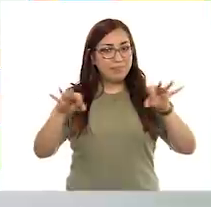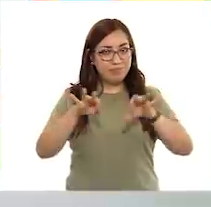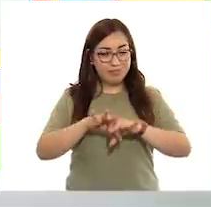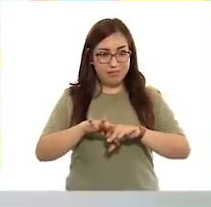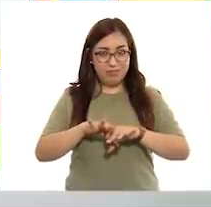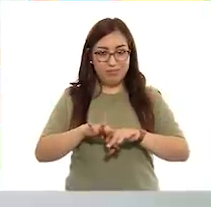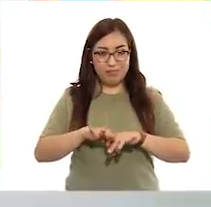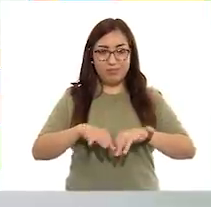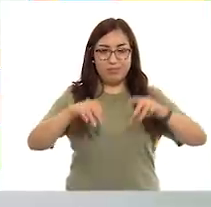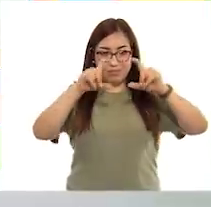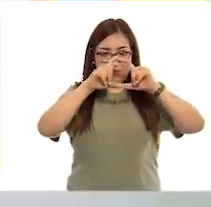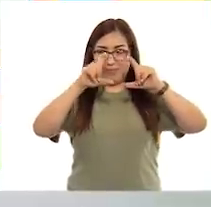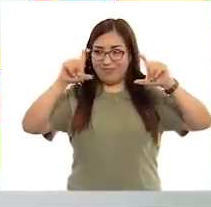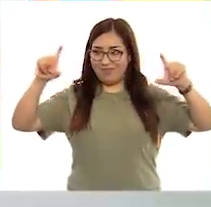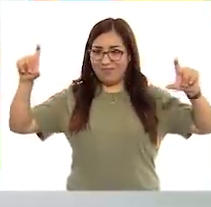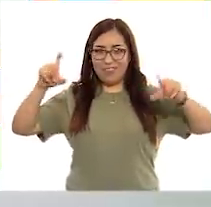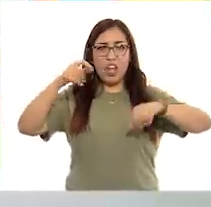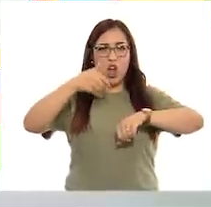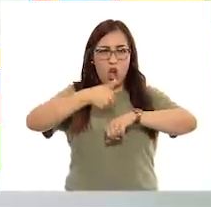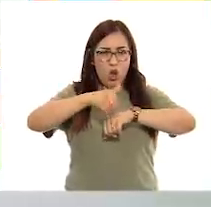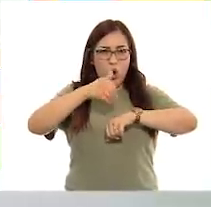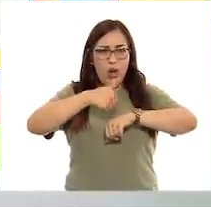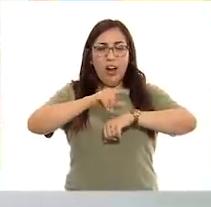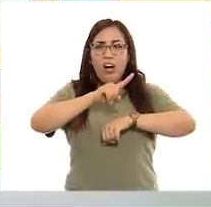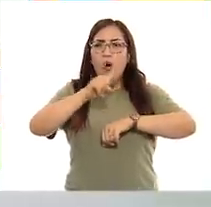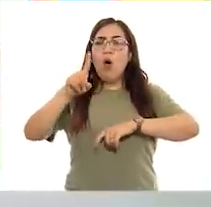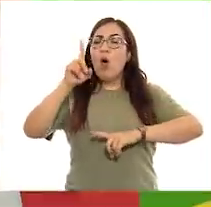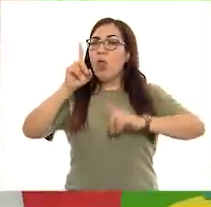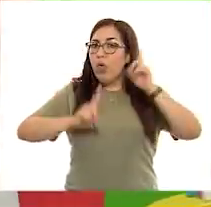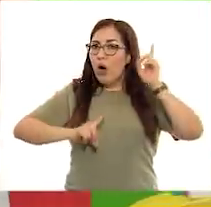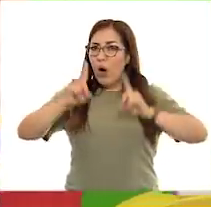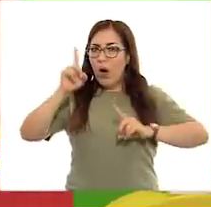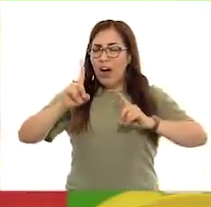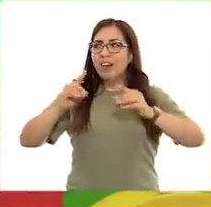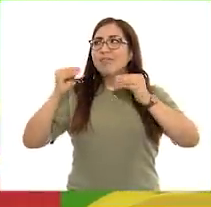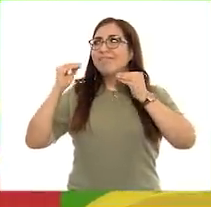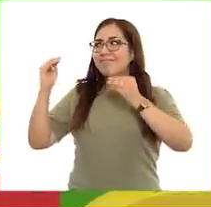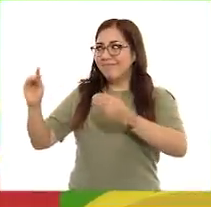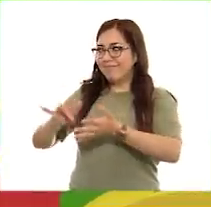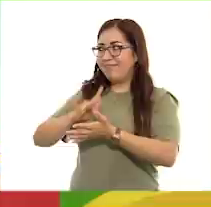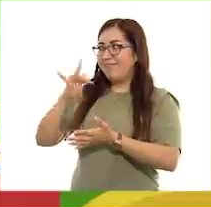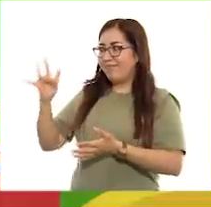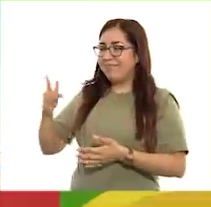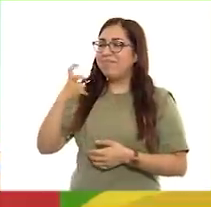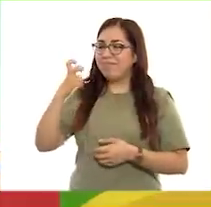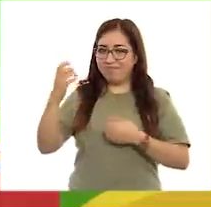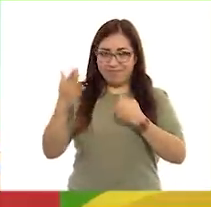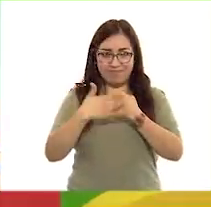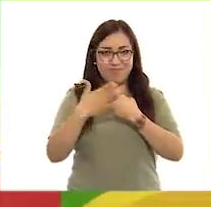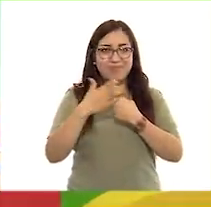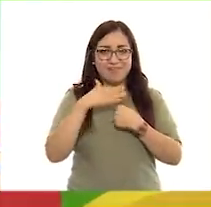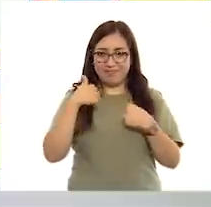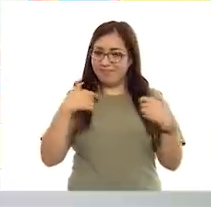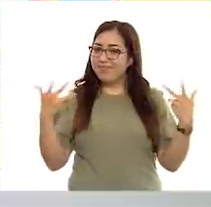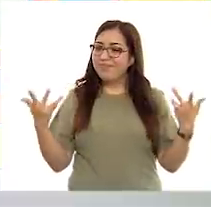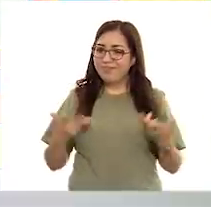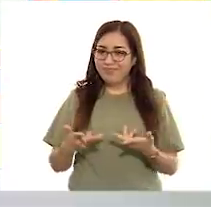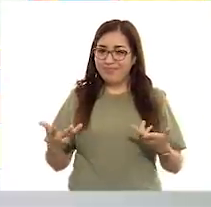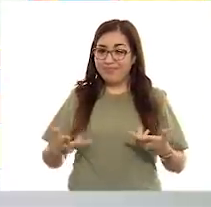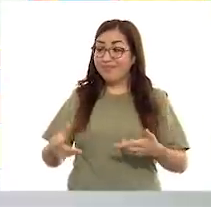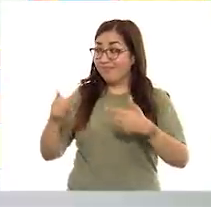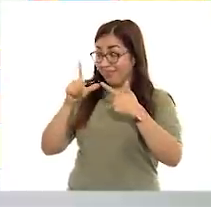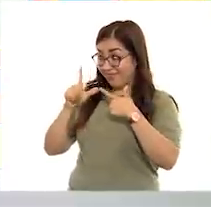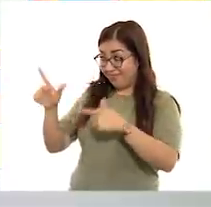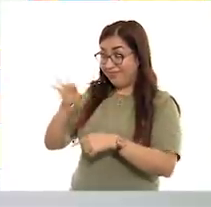consultar la banda numérica cuando tenemos alguna duda. Muchísimas gracias. Eso haré de ahora en adelante. ¿Podemos